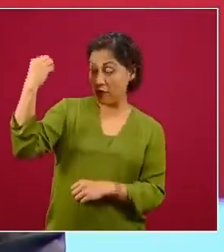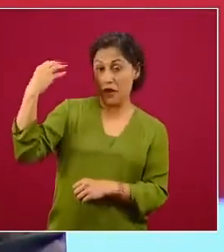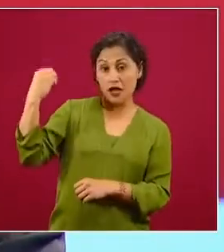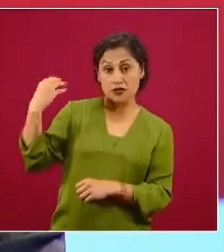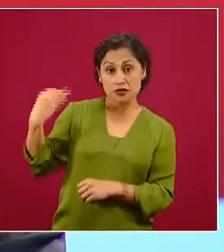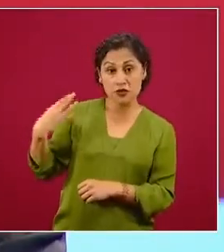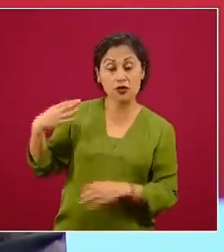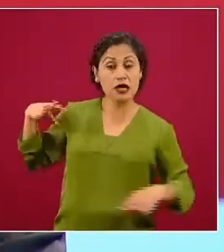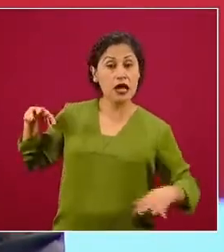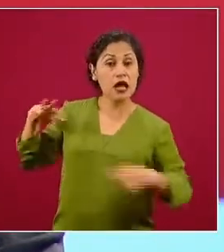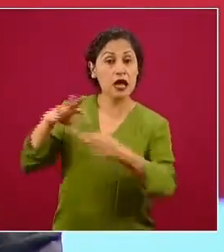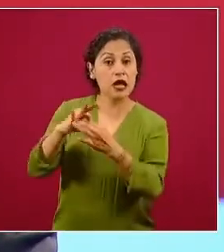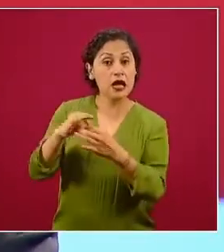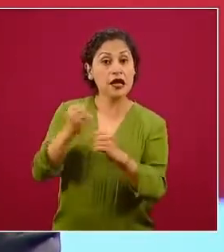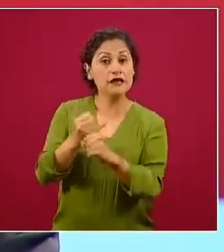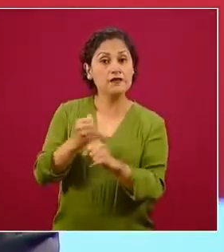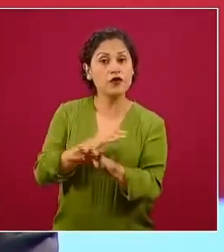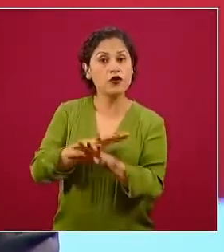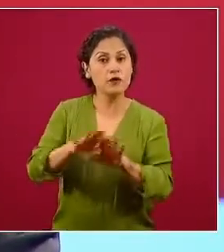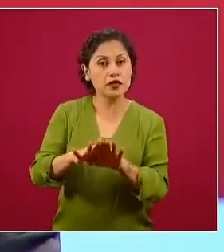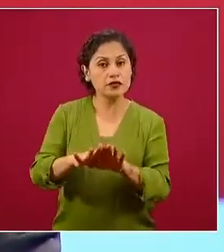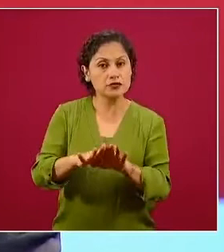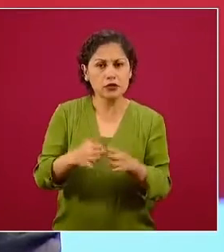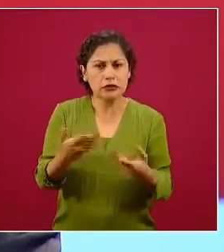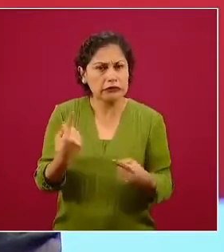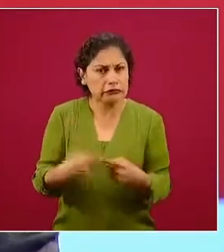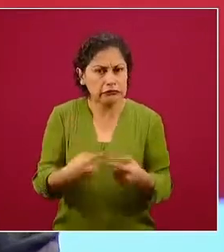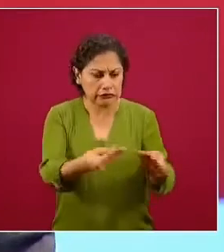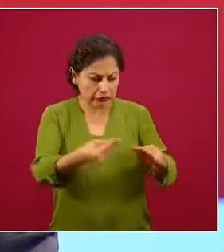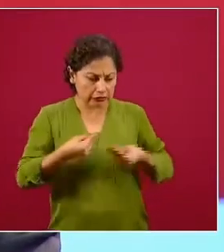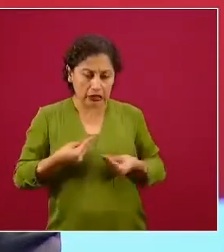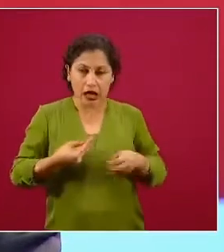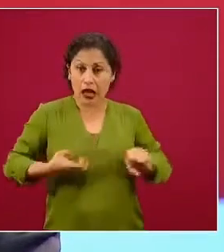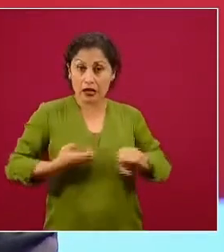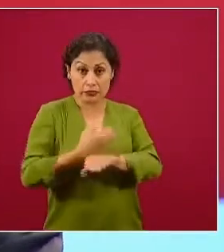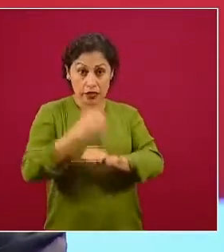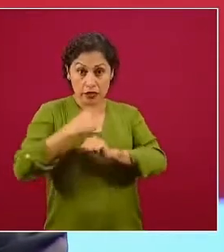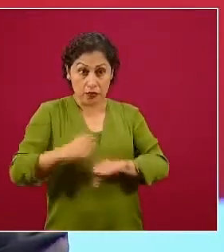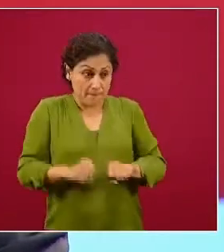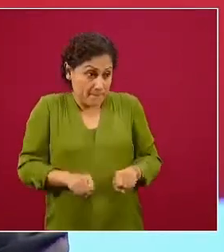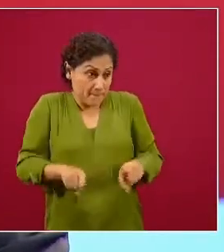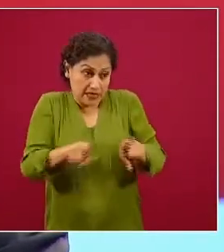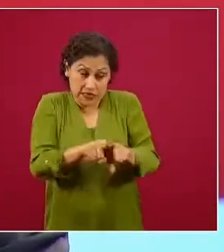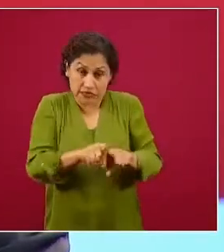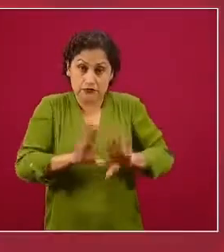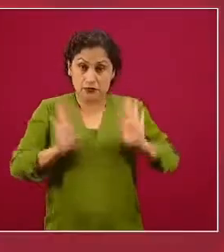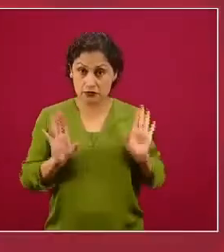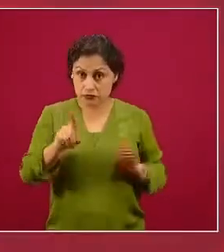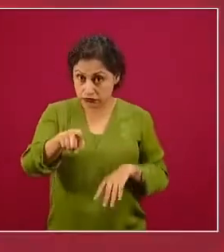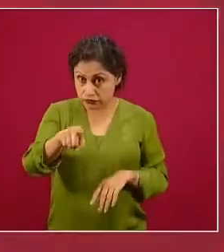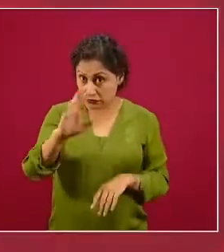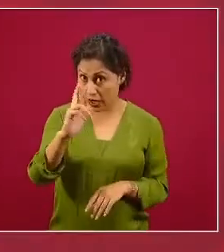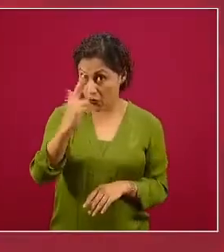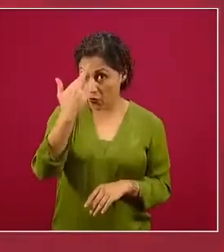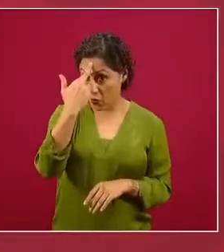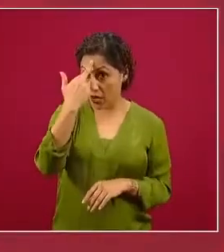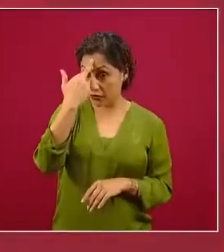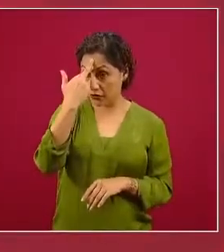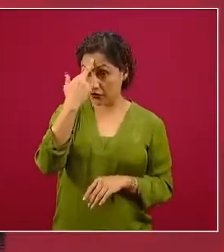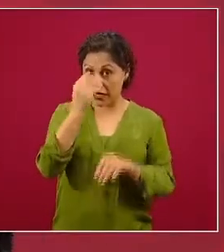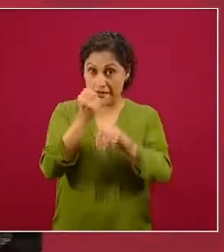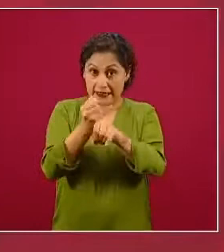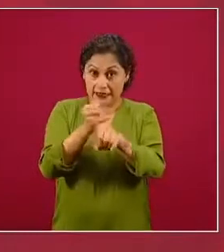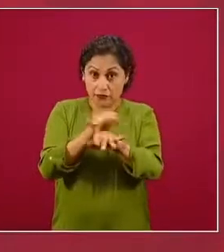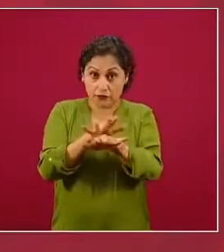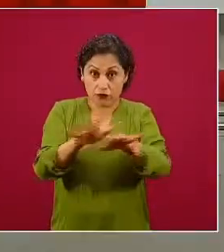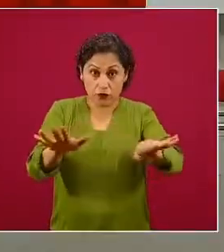de la información que se genera en los estados. Recuerden eso muy bien, lo hemos dicho también muchas veces. Los datos